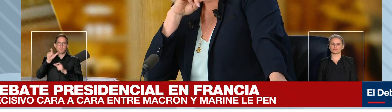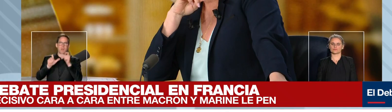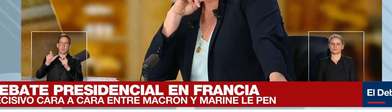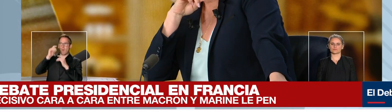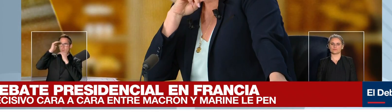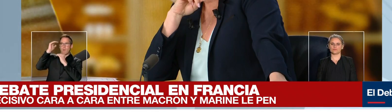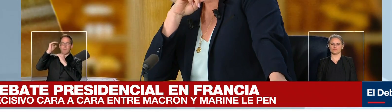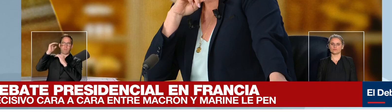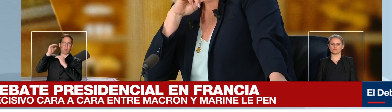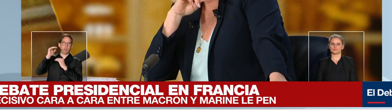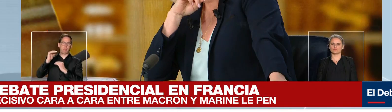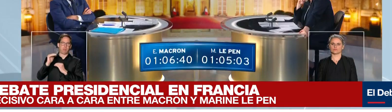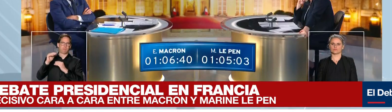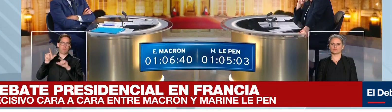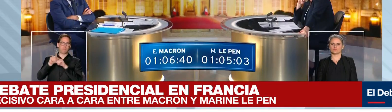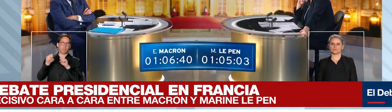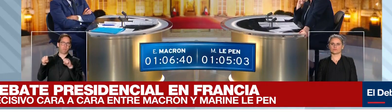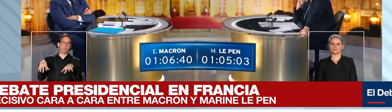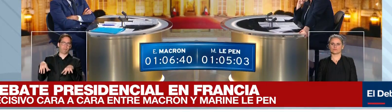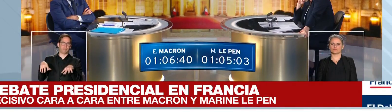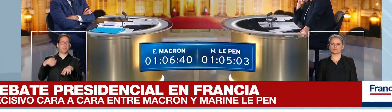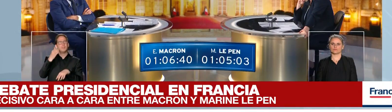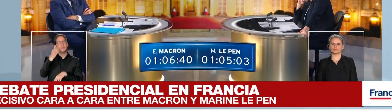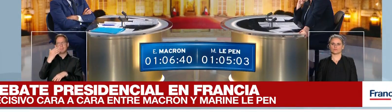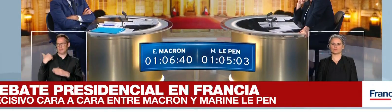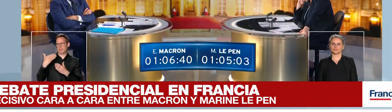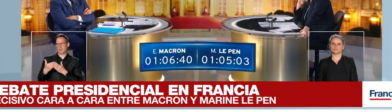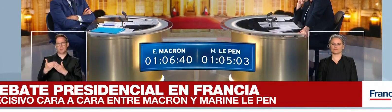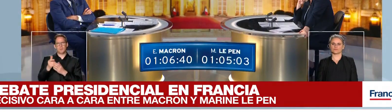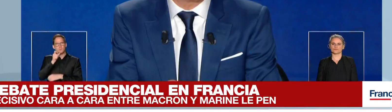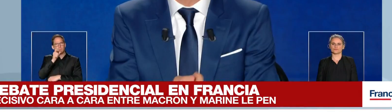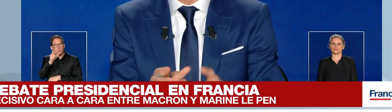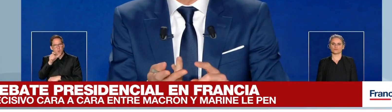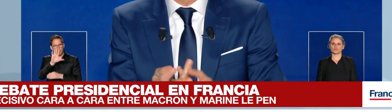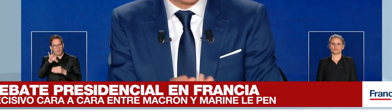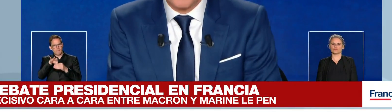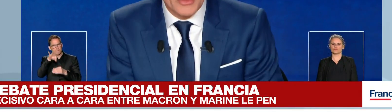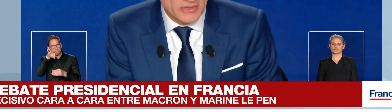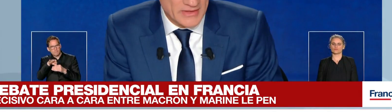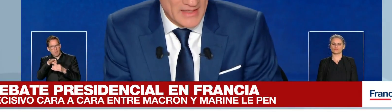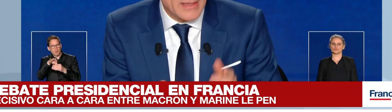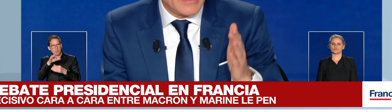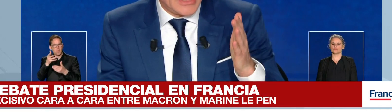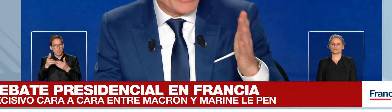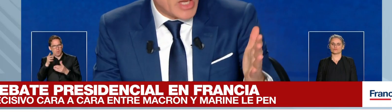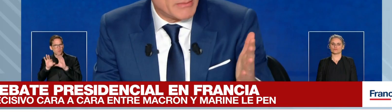instituciones. Ustedes dos, en los últimos días, pronunciaron palabras como referendo,